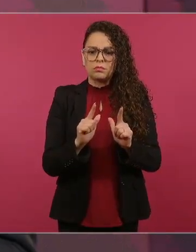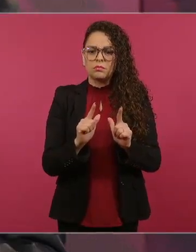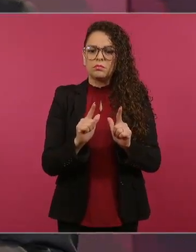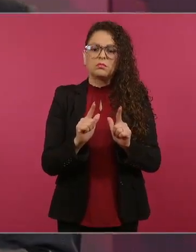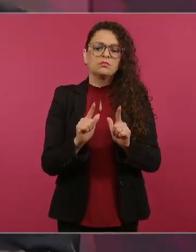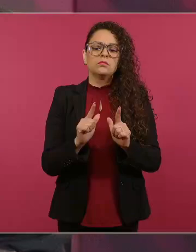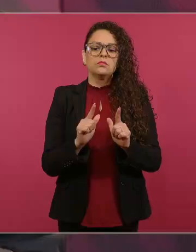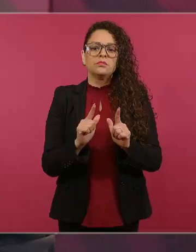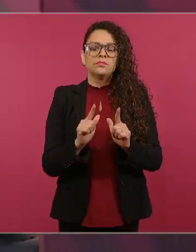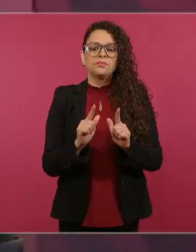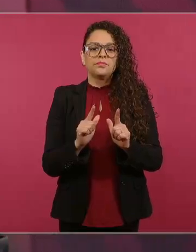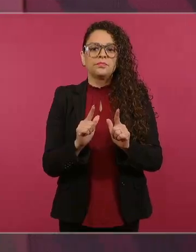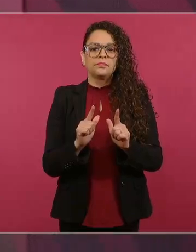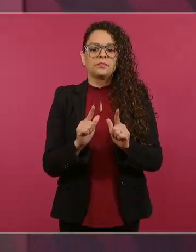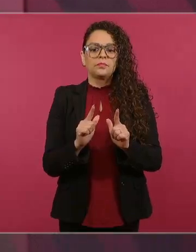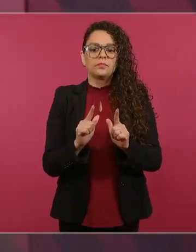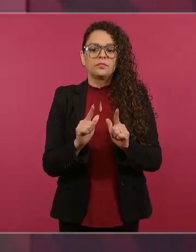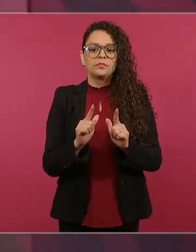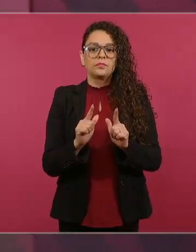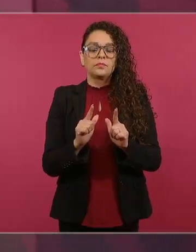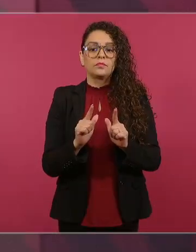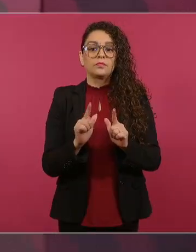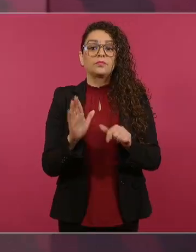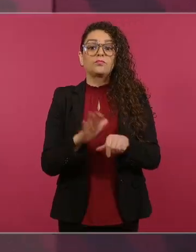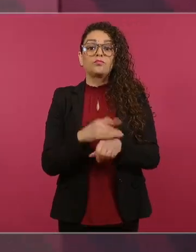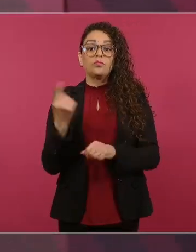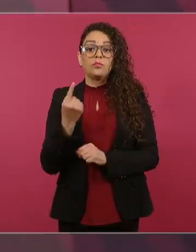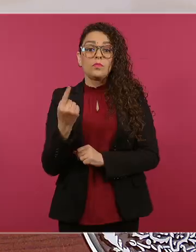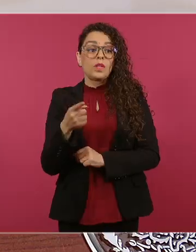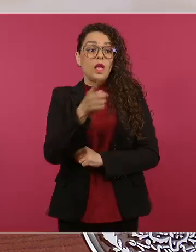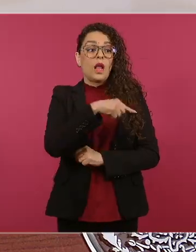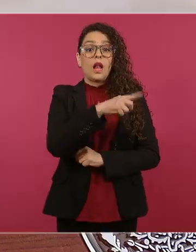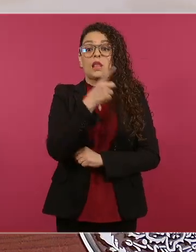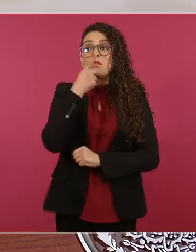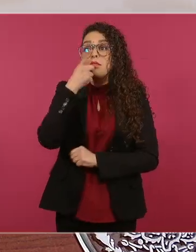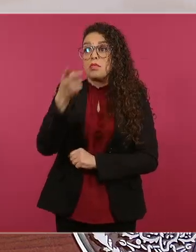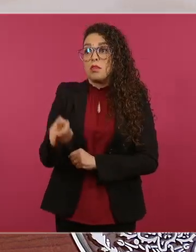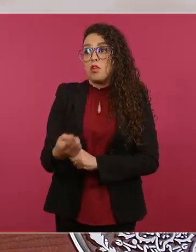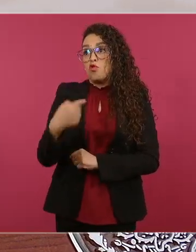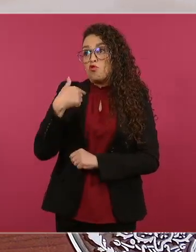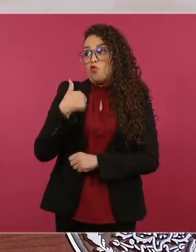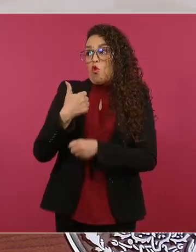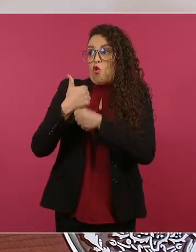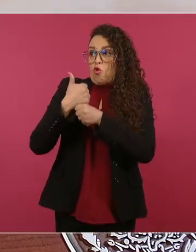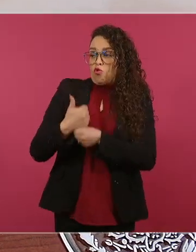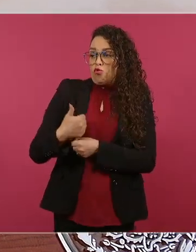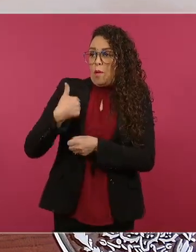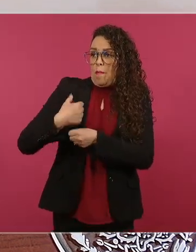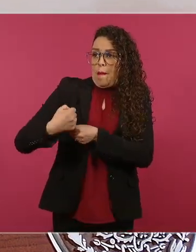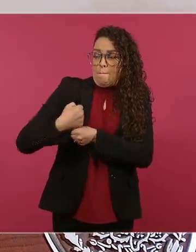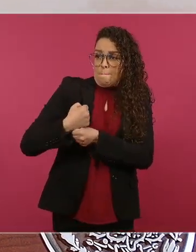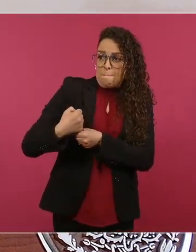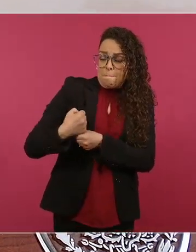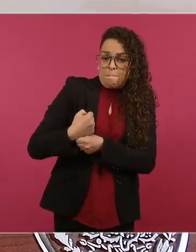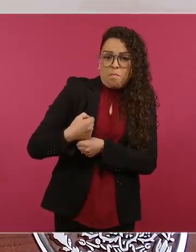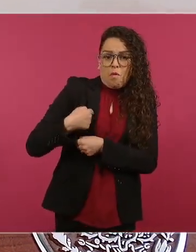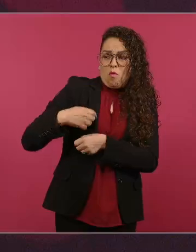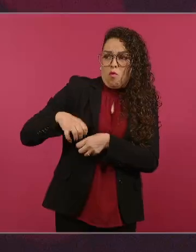el argumento de que habían sido torturados, cuando ya tenemos elementos para decir,